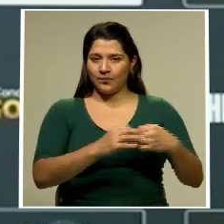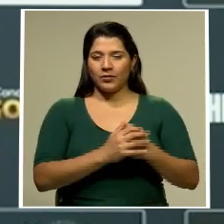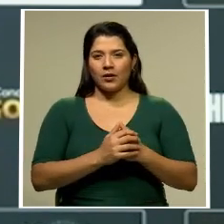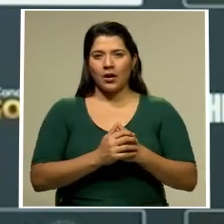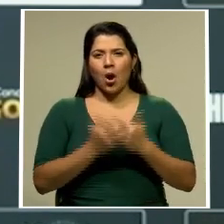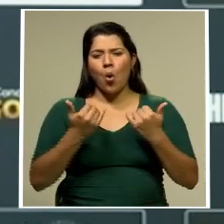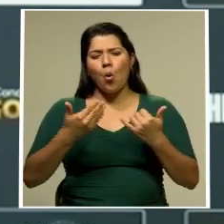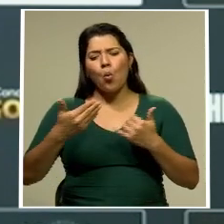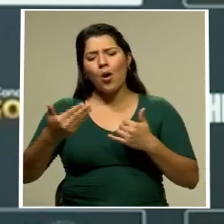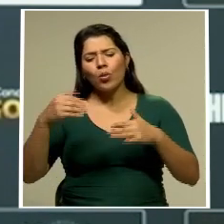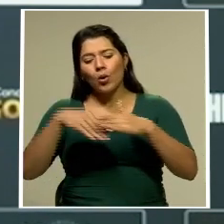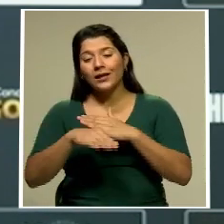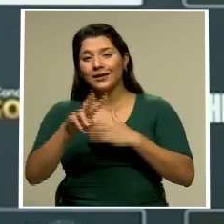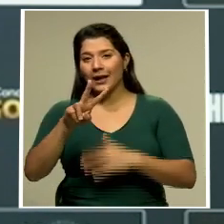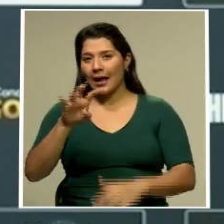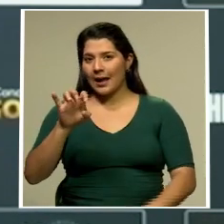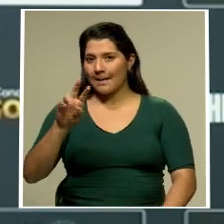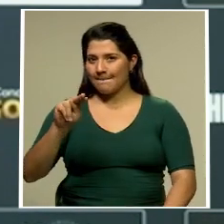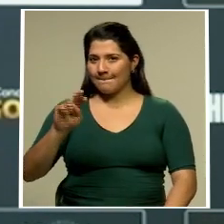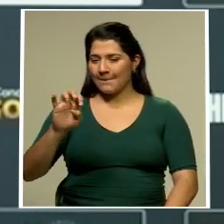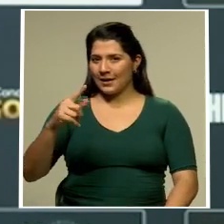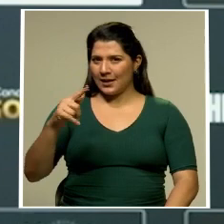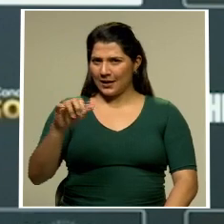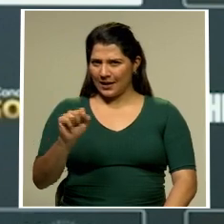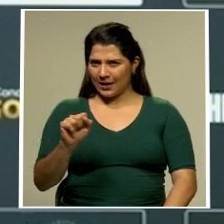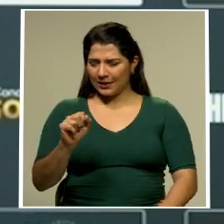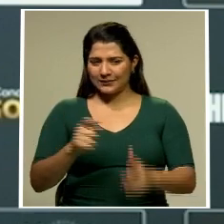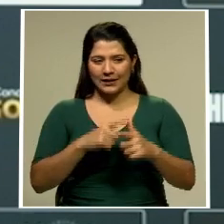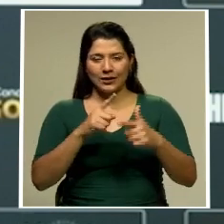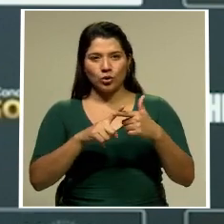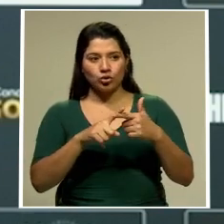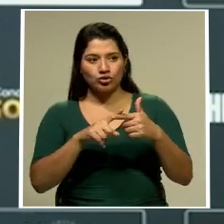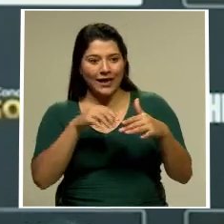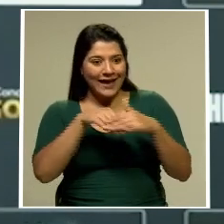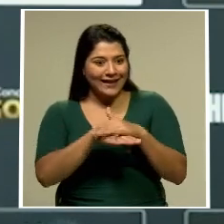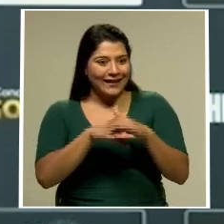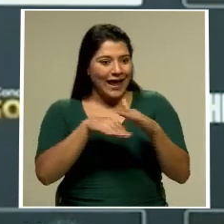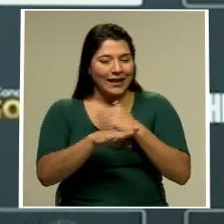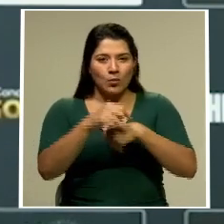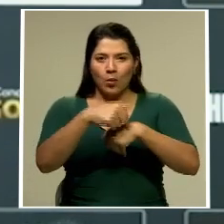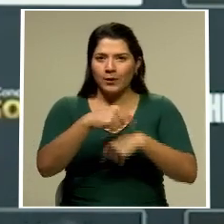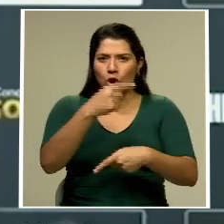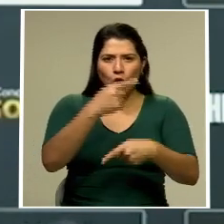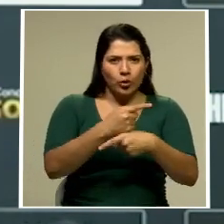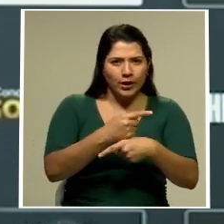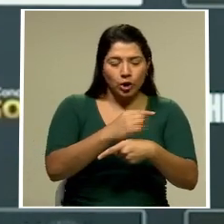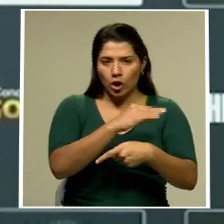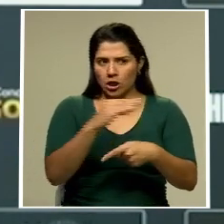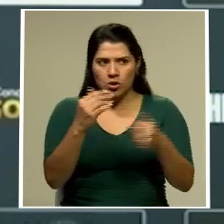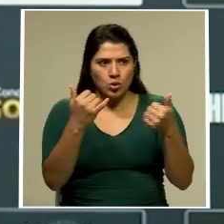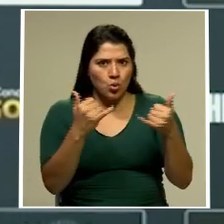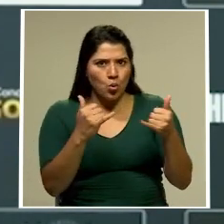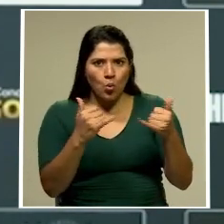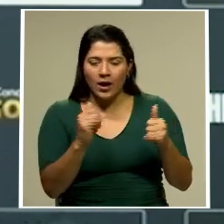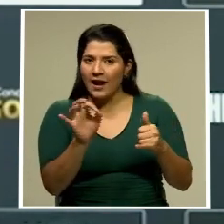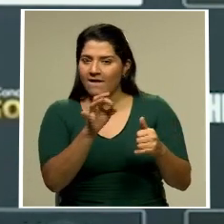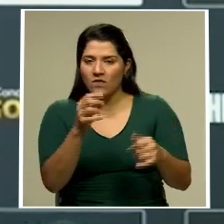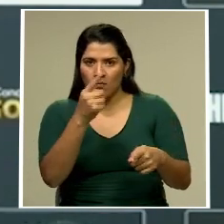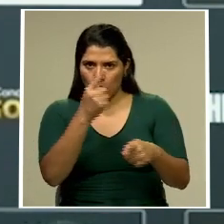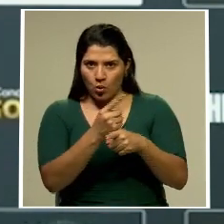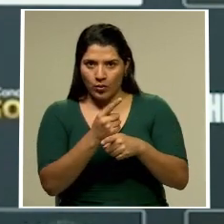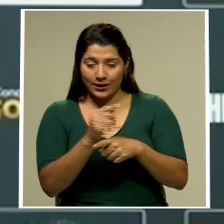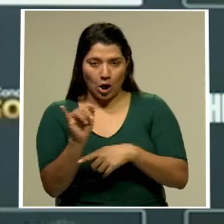Venegas, pienso que cuando entra él, entra en el momento justo, preciso y hace las cosas que necesitaba el equipo